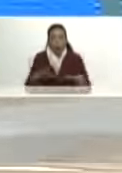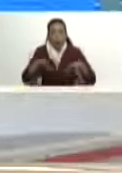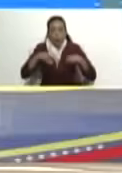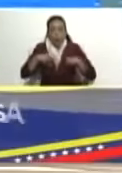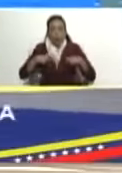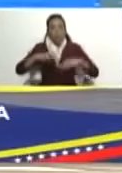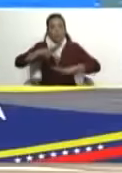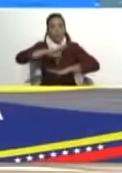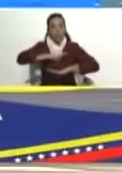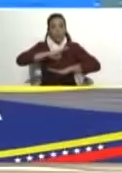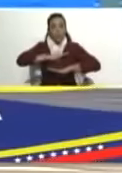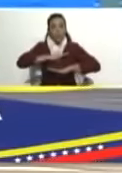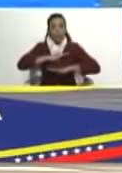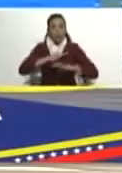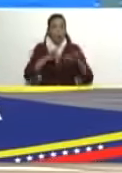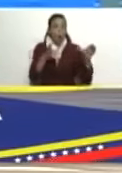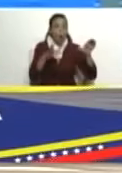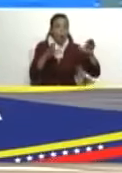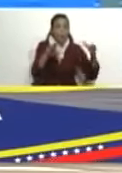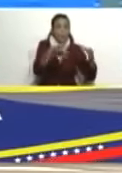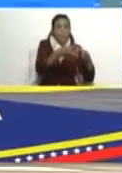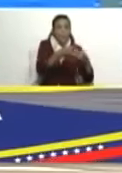aceptable, satisfactoria.